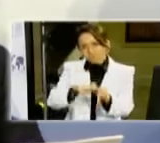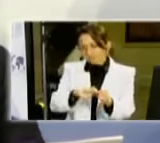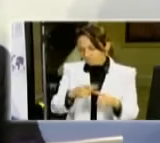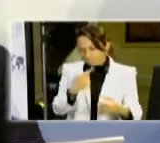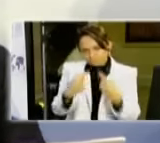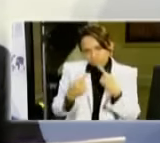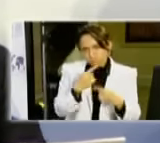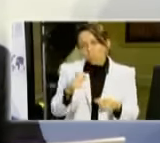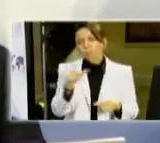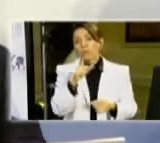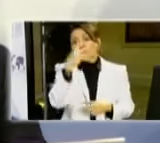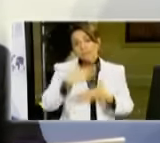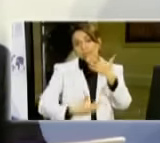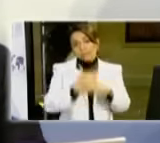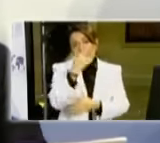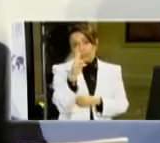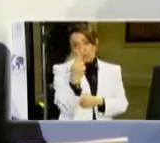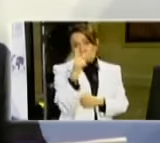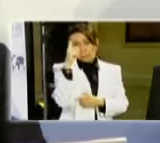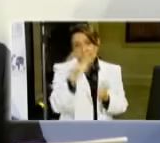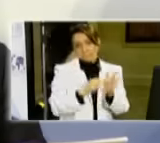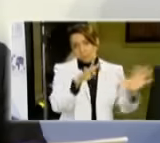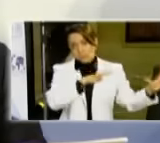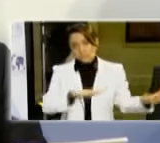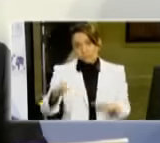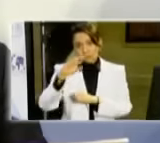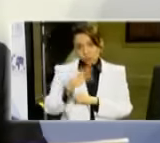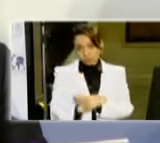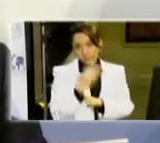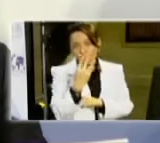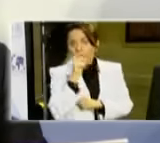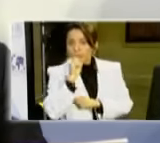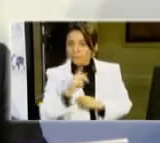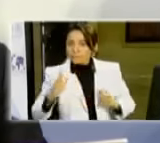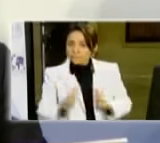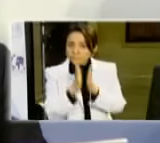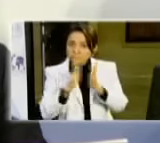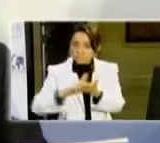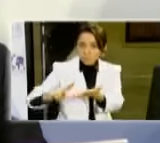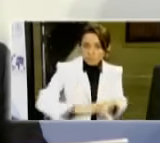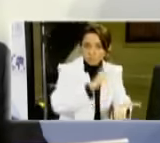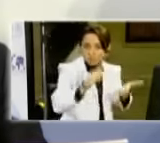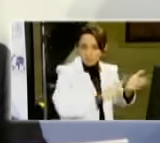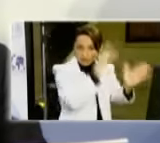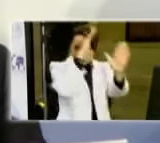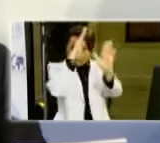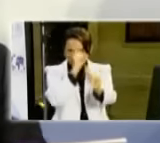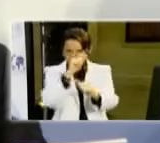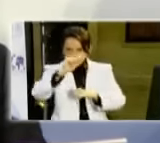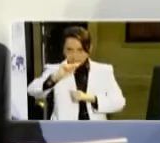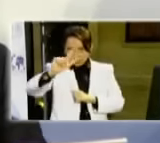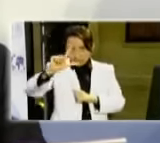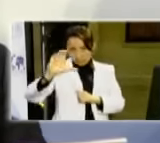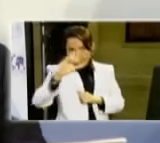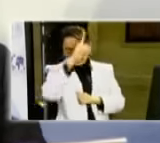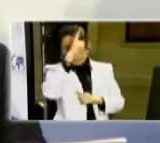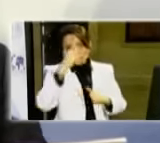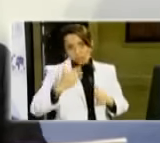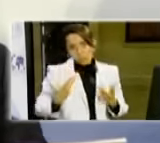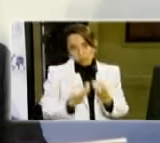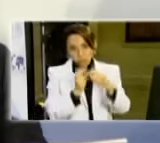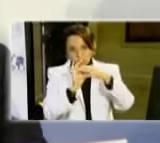de 1994. Los tratados de libre comercio bilaterales con Canadá, el 5 de diciembre